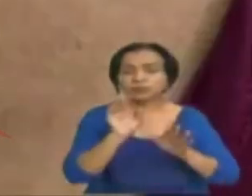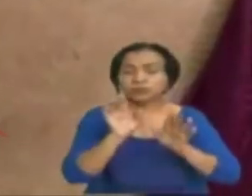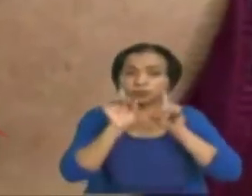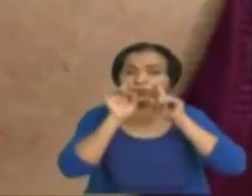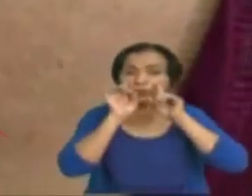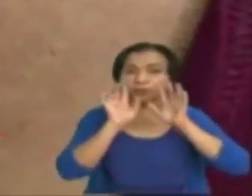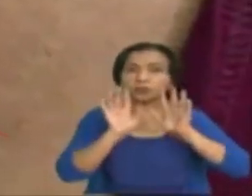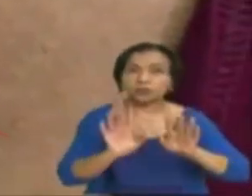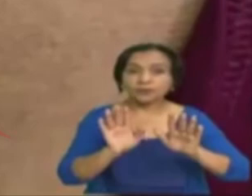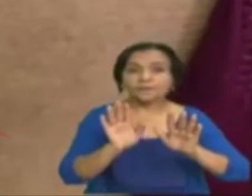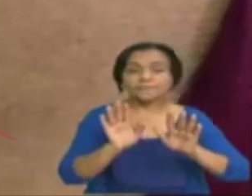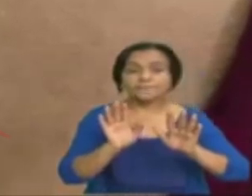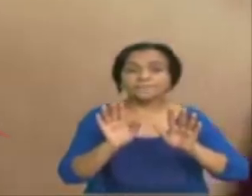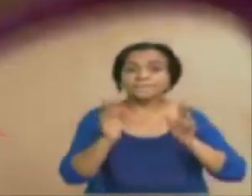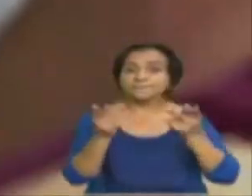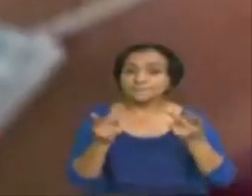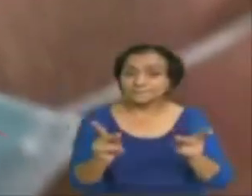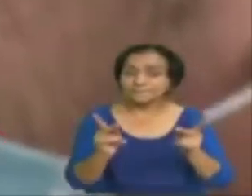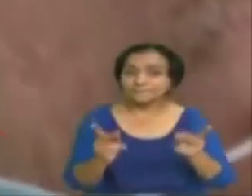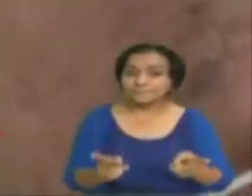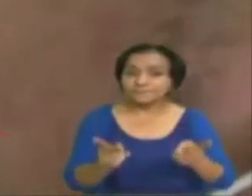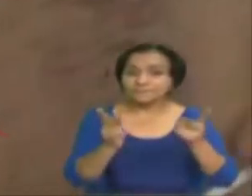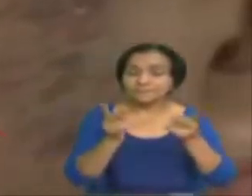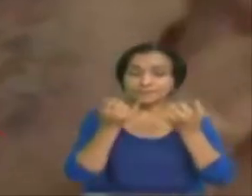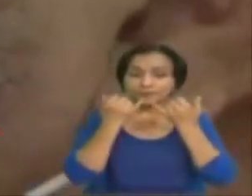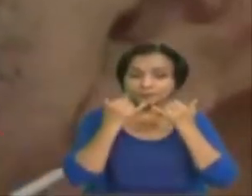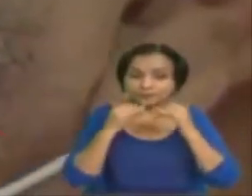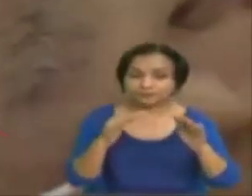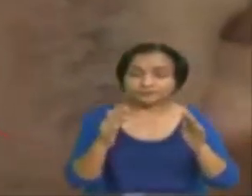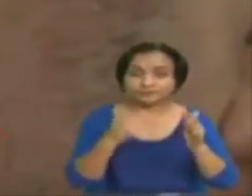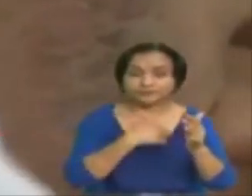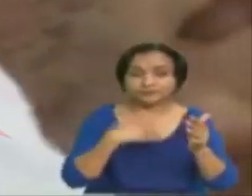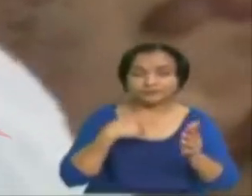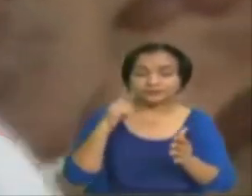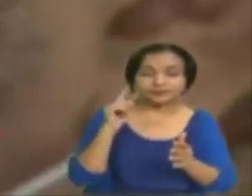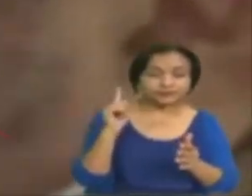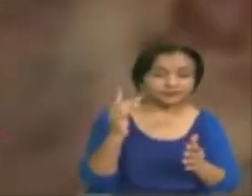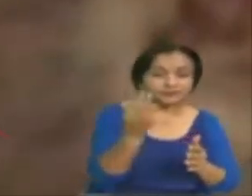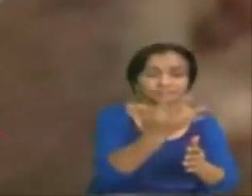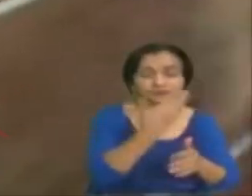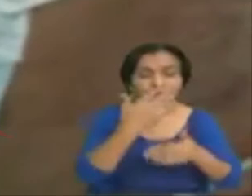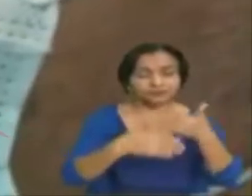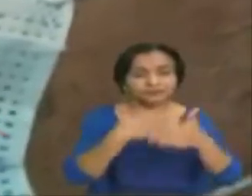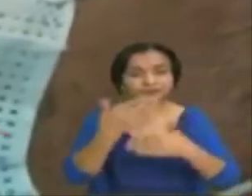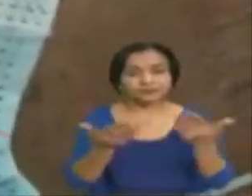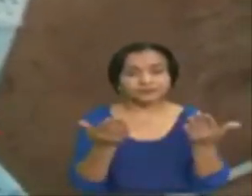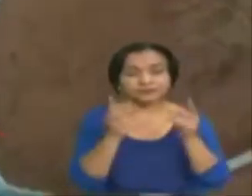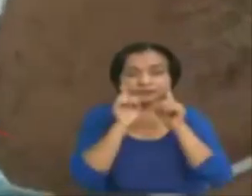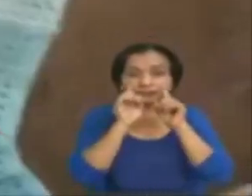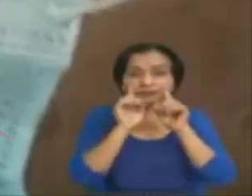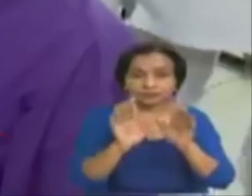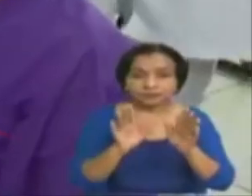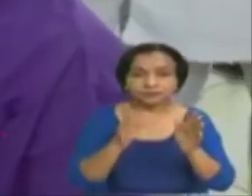en Matihuás, Río Blanco Casa Materna y Río Blanco Centro de Salud. Estos son los espacios para